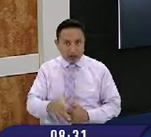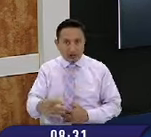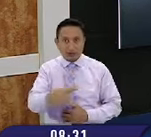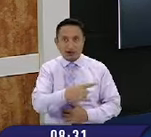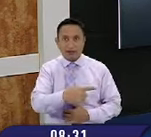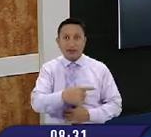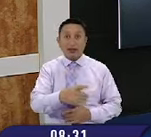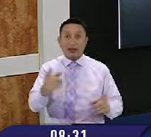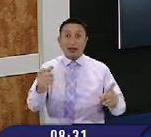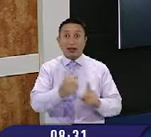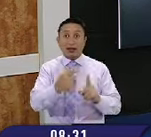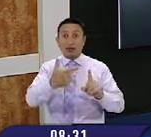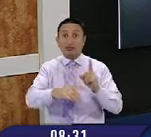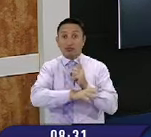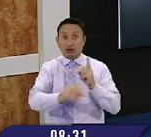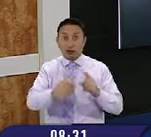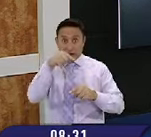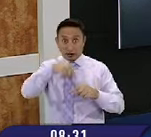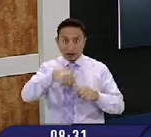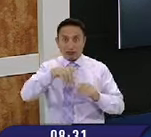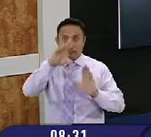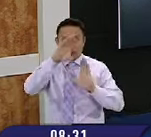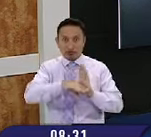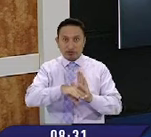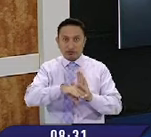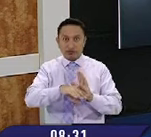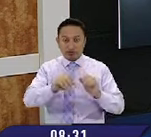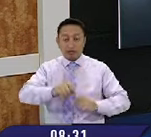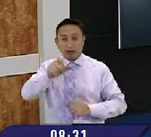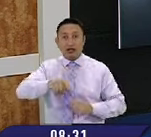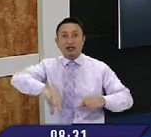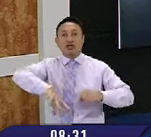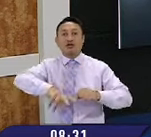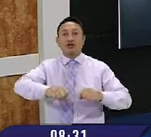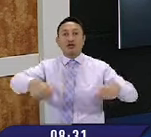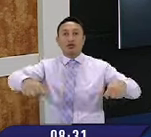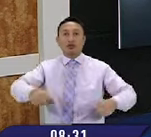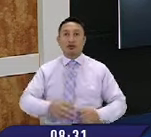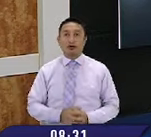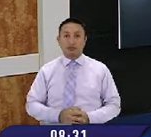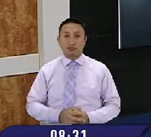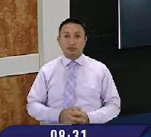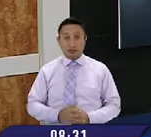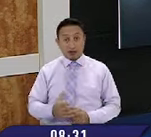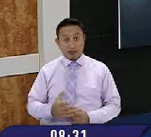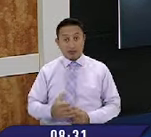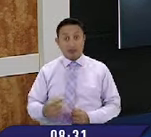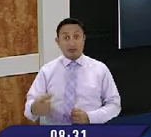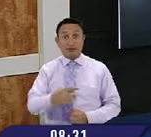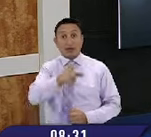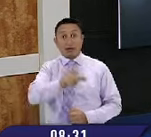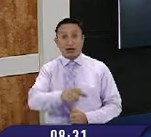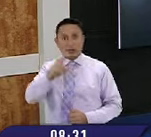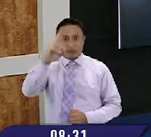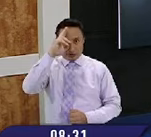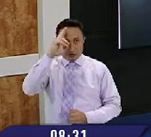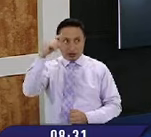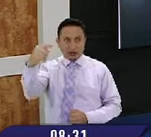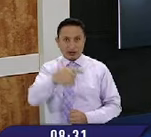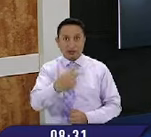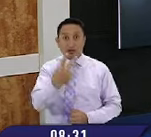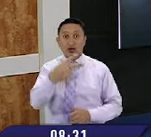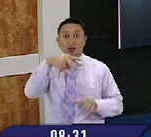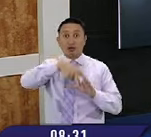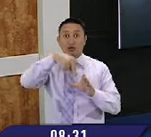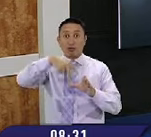los índices que tiene la gente, sobre todo que roba sobre las motos. No son todos, pero los pillos utilizan dos en